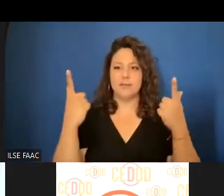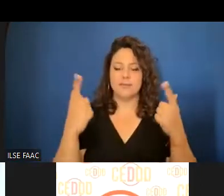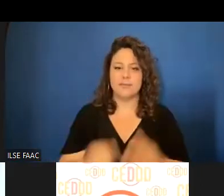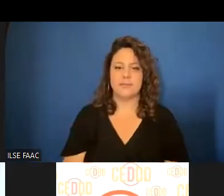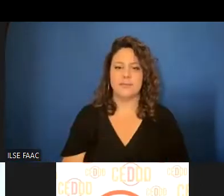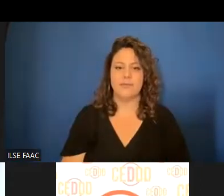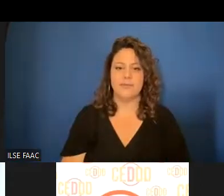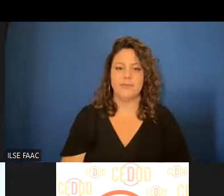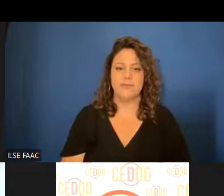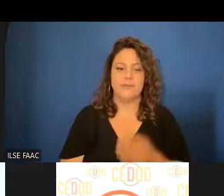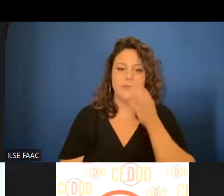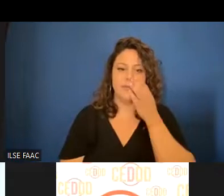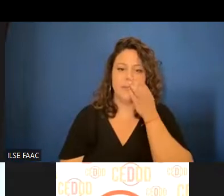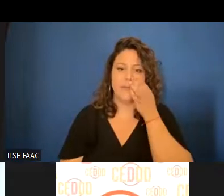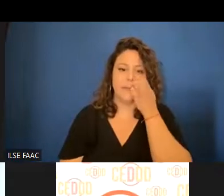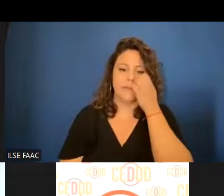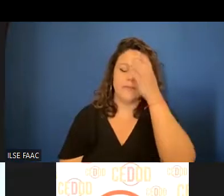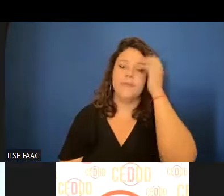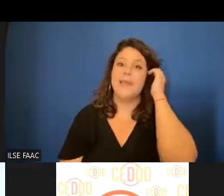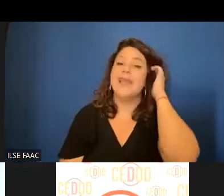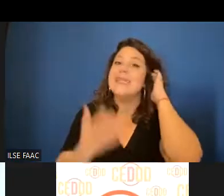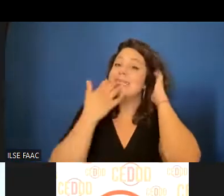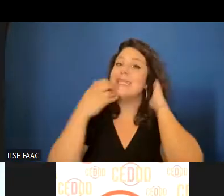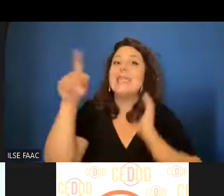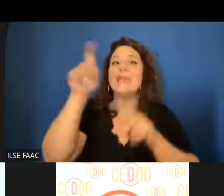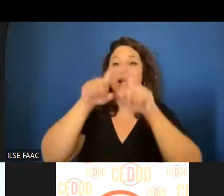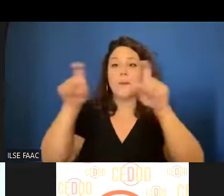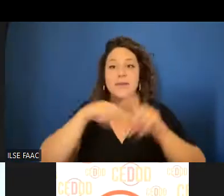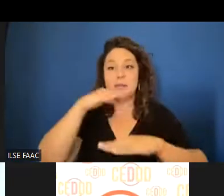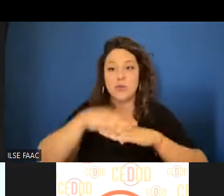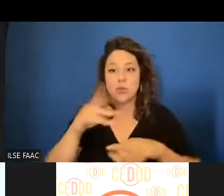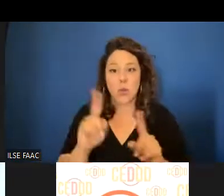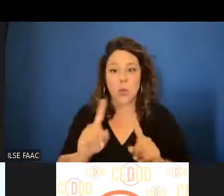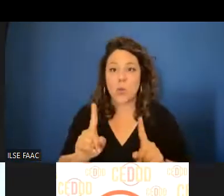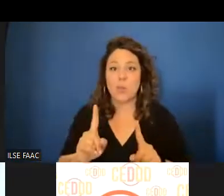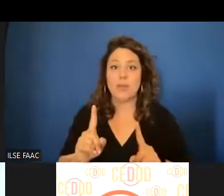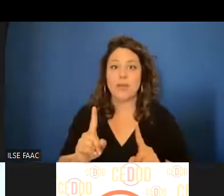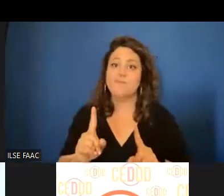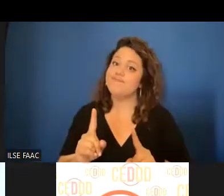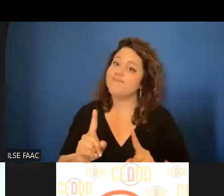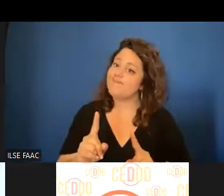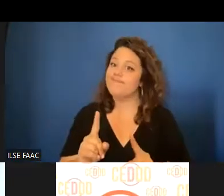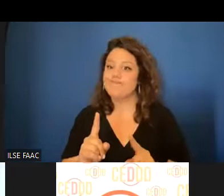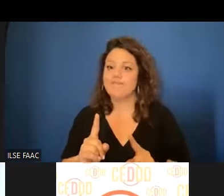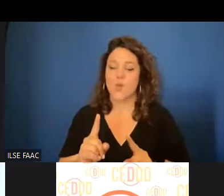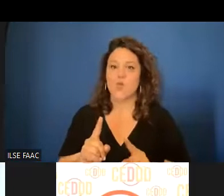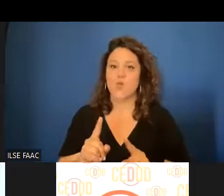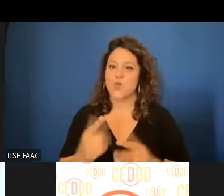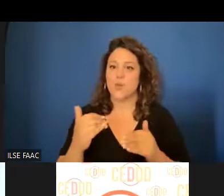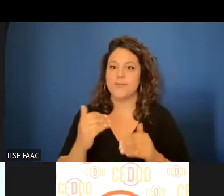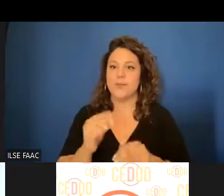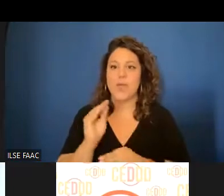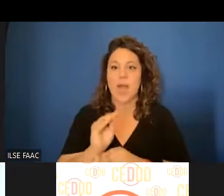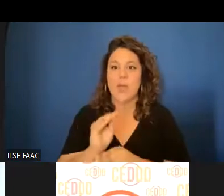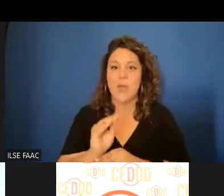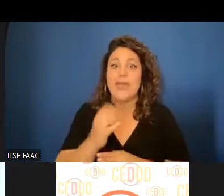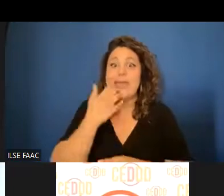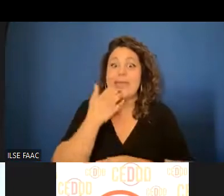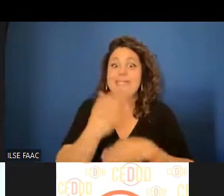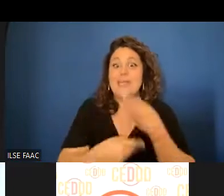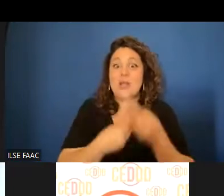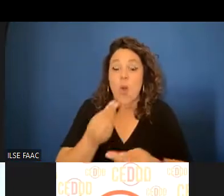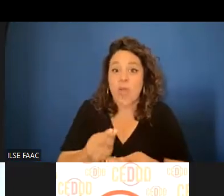de las novedades en el día a día más importantes es la prohibición de preguntar por